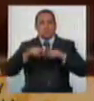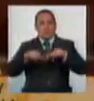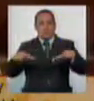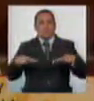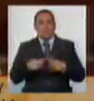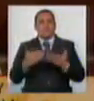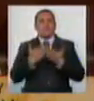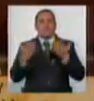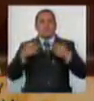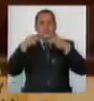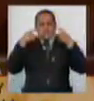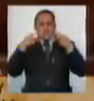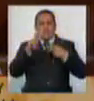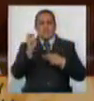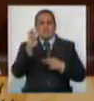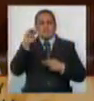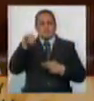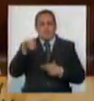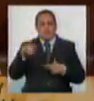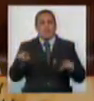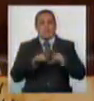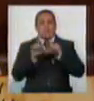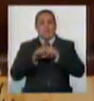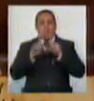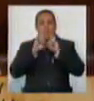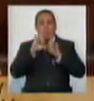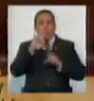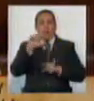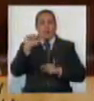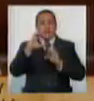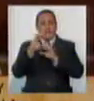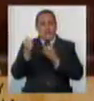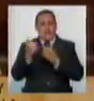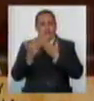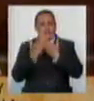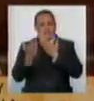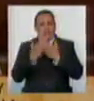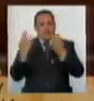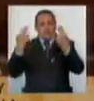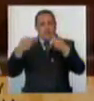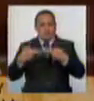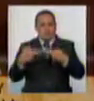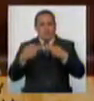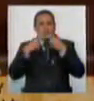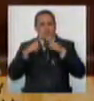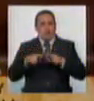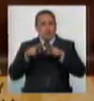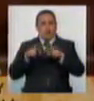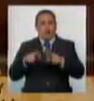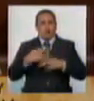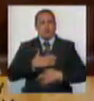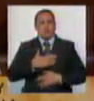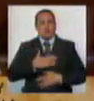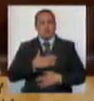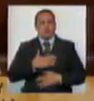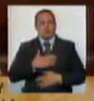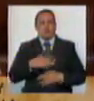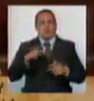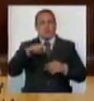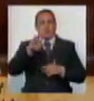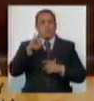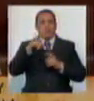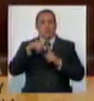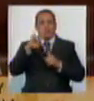en el Braen, en el Alto Huallaga, zonas de frontera, en las cuencas, en nuestras cuencas, en los ríos